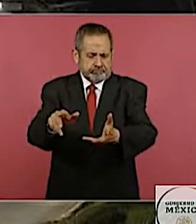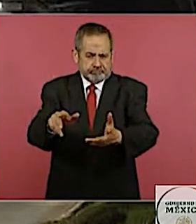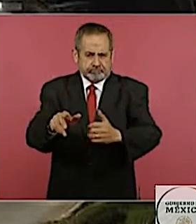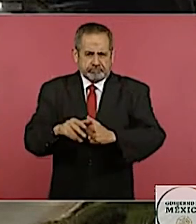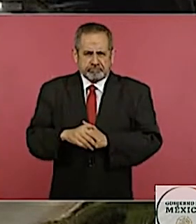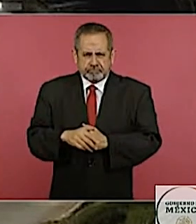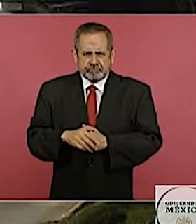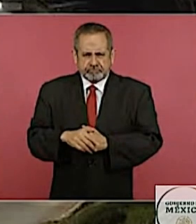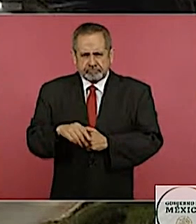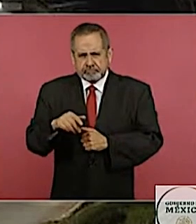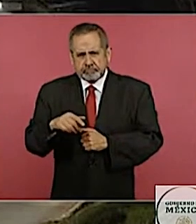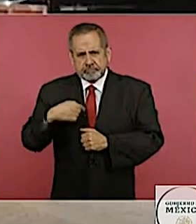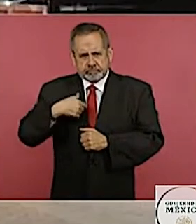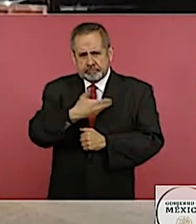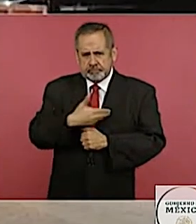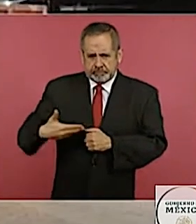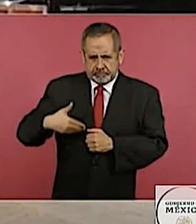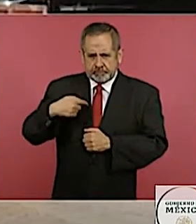este